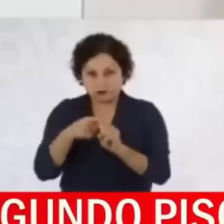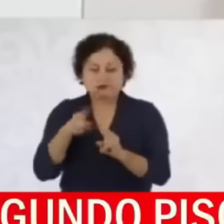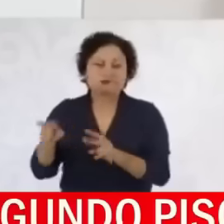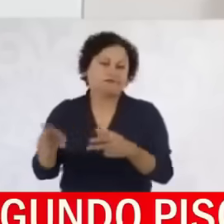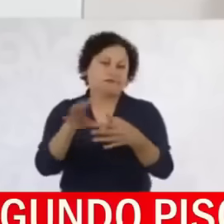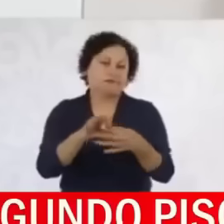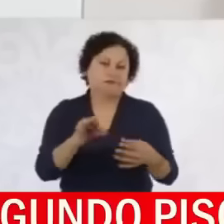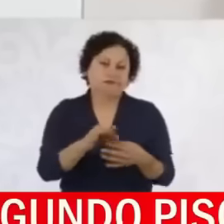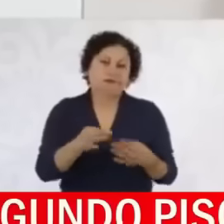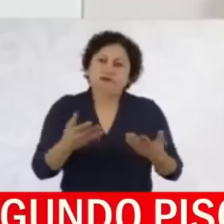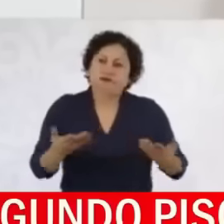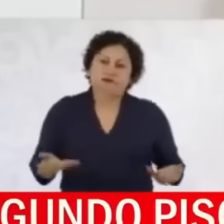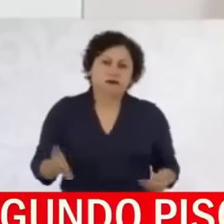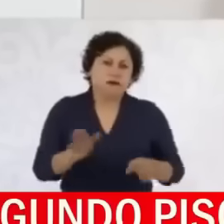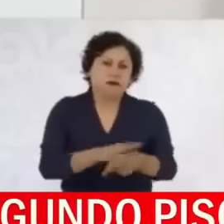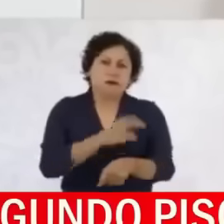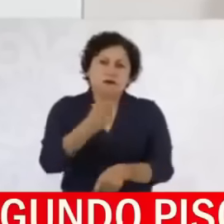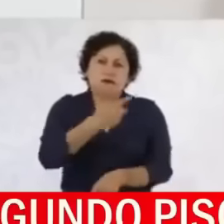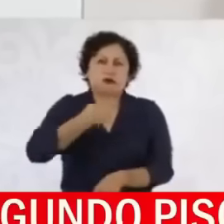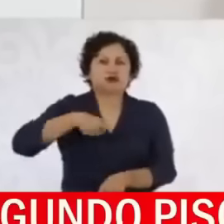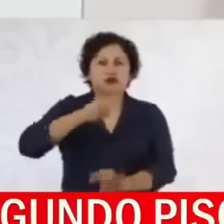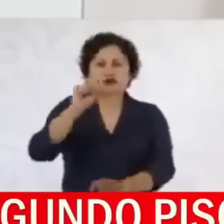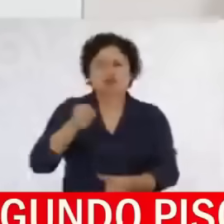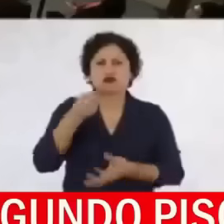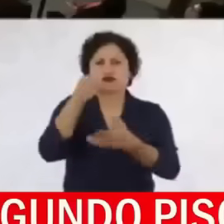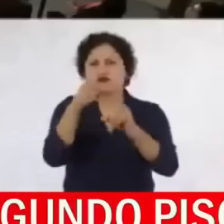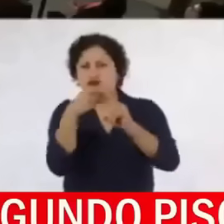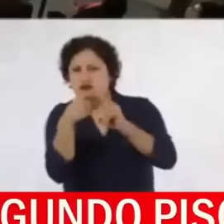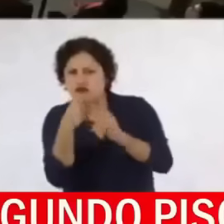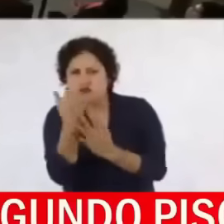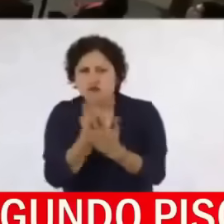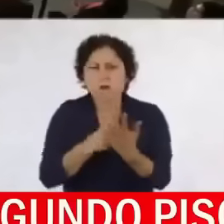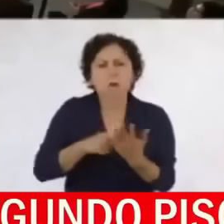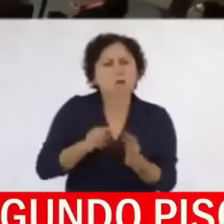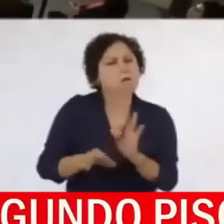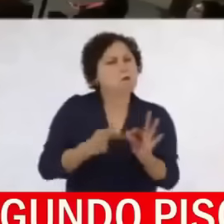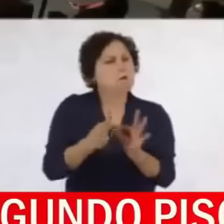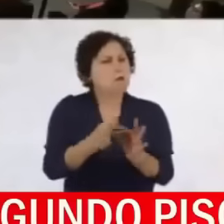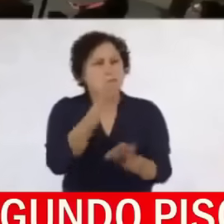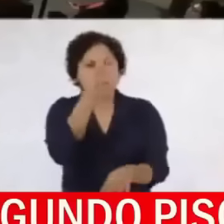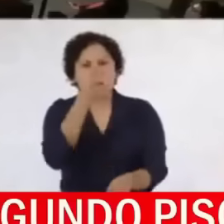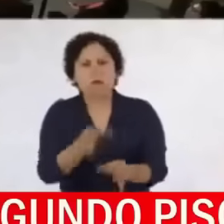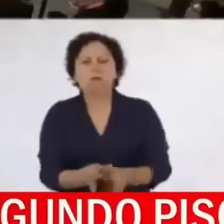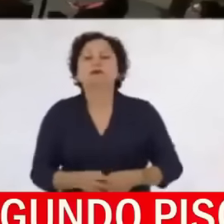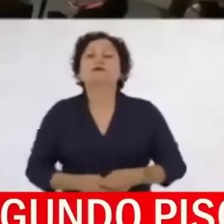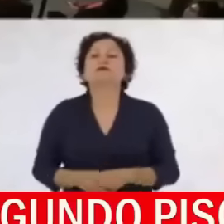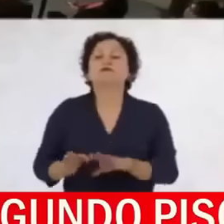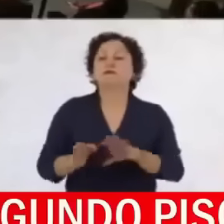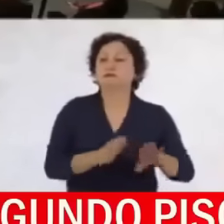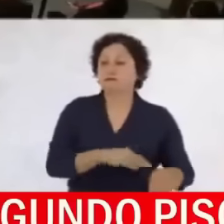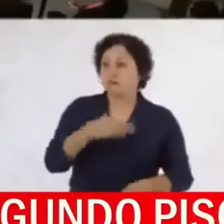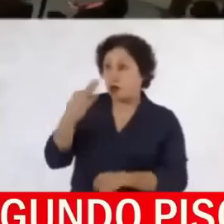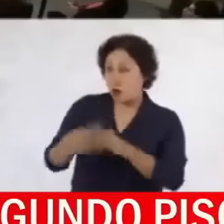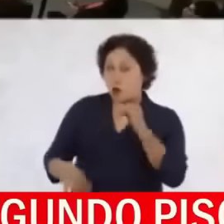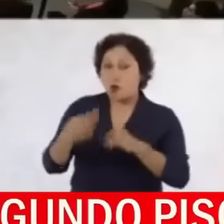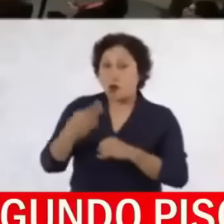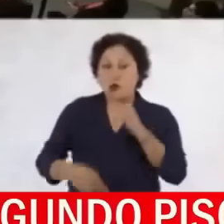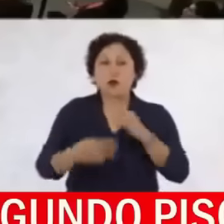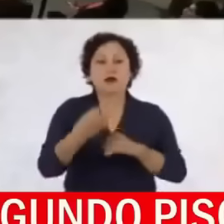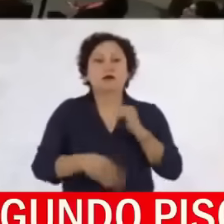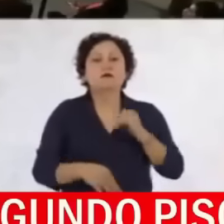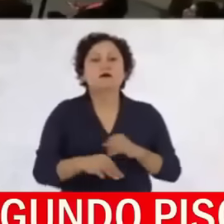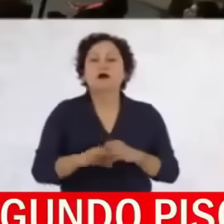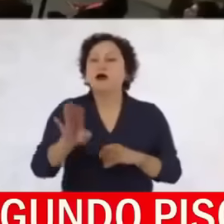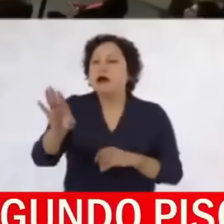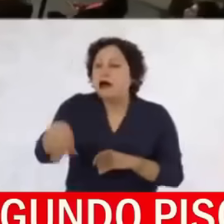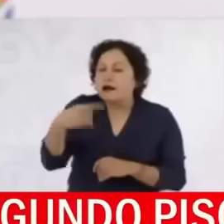muy responsable que estamos planteando. Gracias. Por último, un tema altamente sensible. En Voces del Periodista le hemos dado... Y por